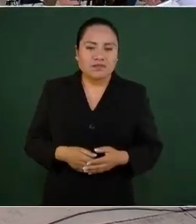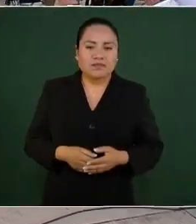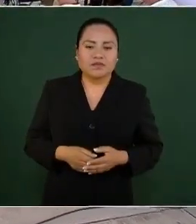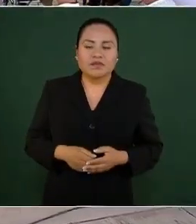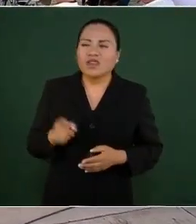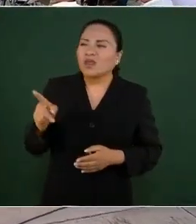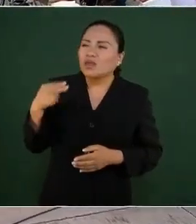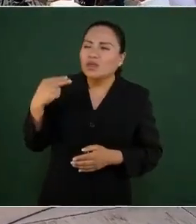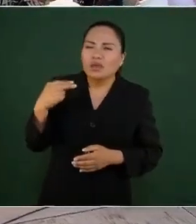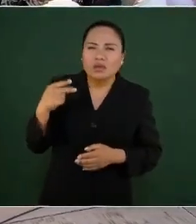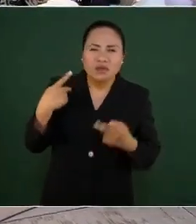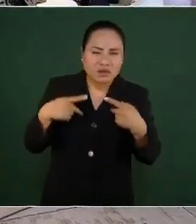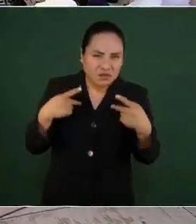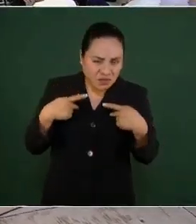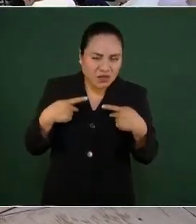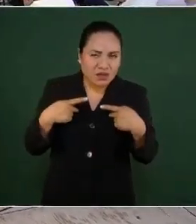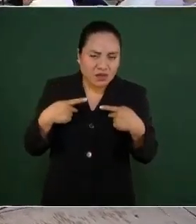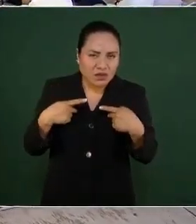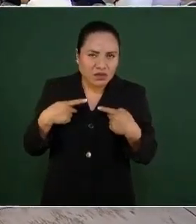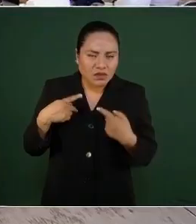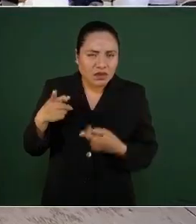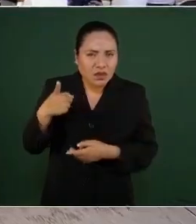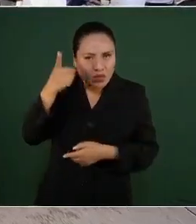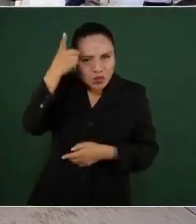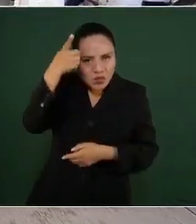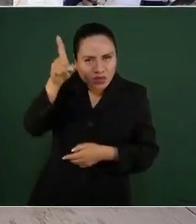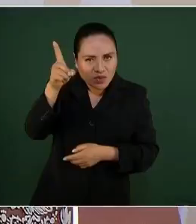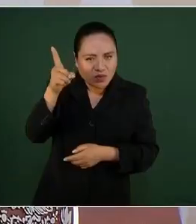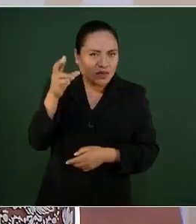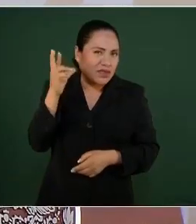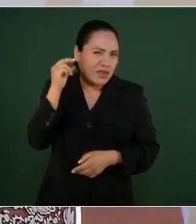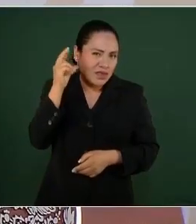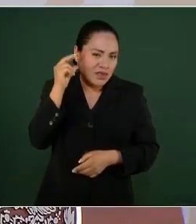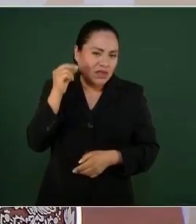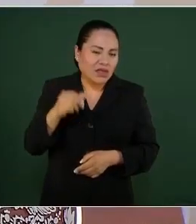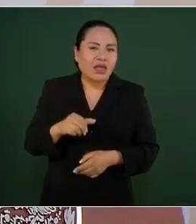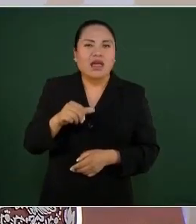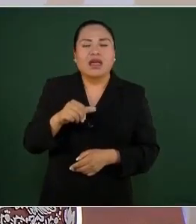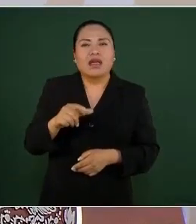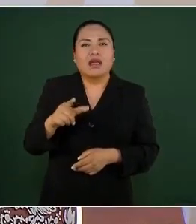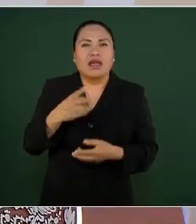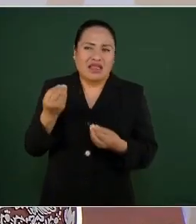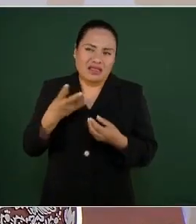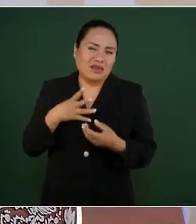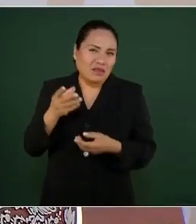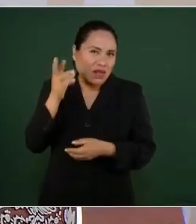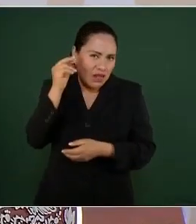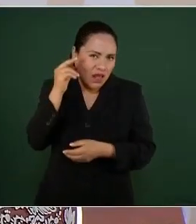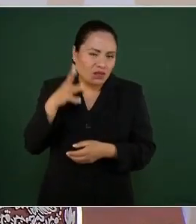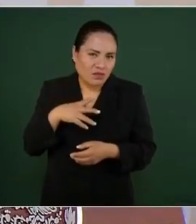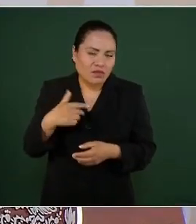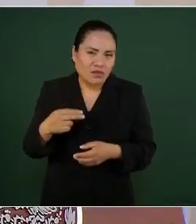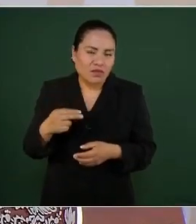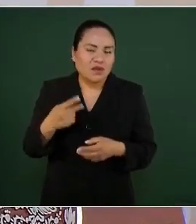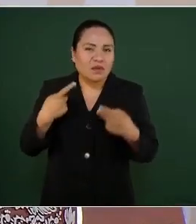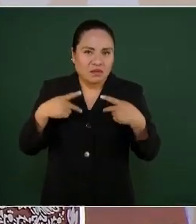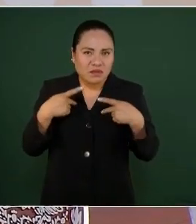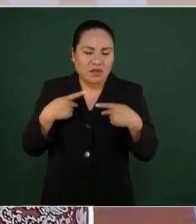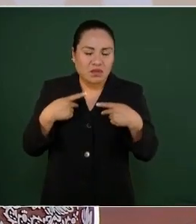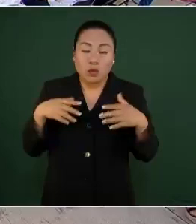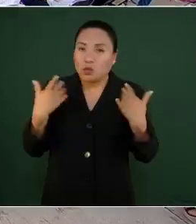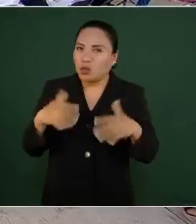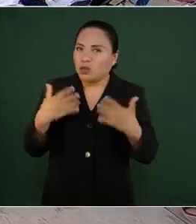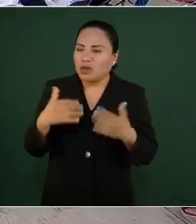¿Cómo se llama el dueño de la radio, de la cadena de radio? También una persona de